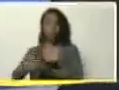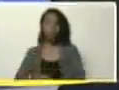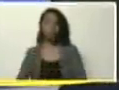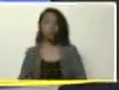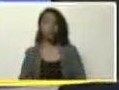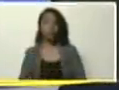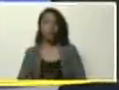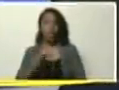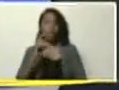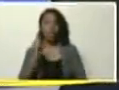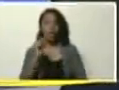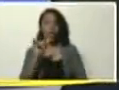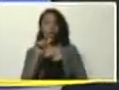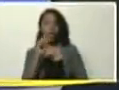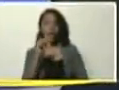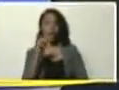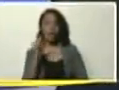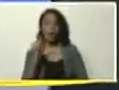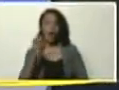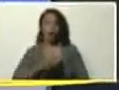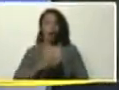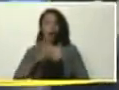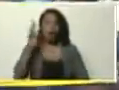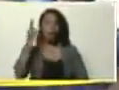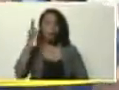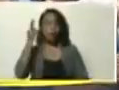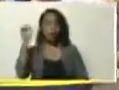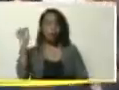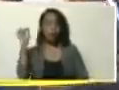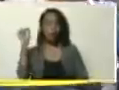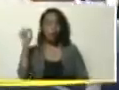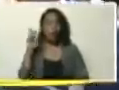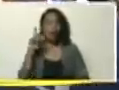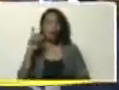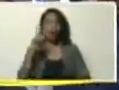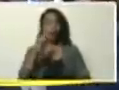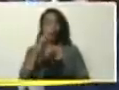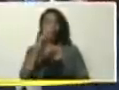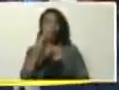A Dayana Báez, alcaldesa de Tomás Lander.